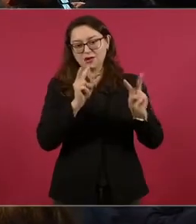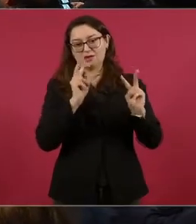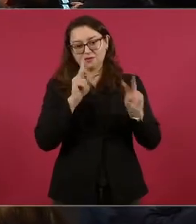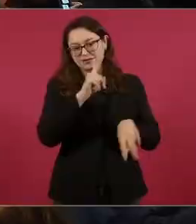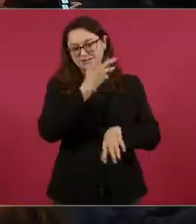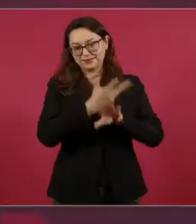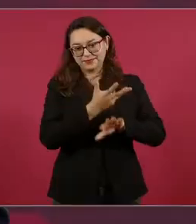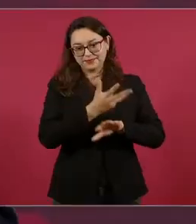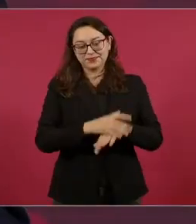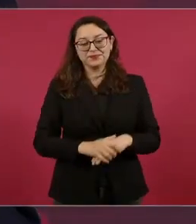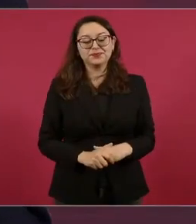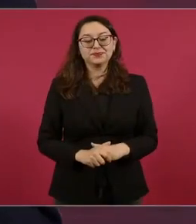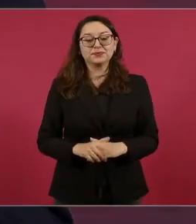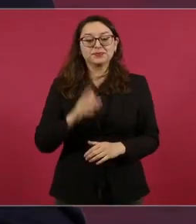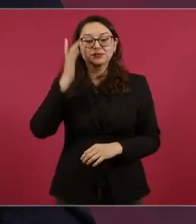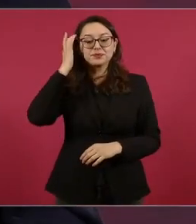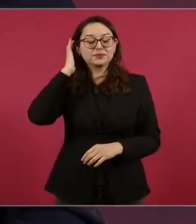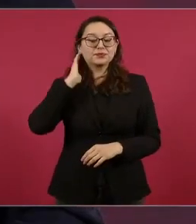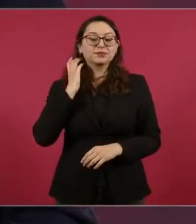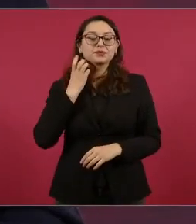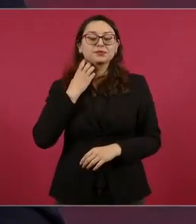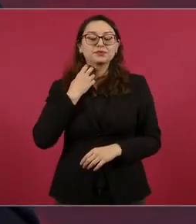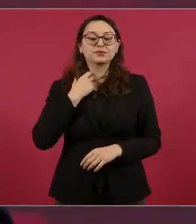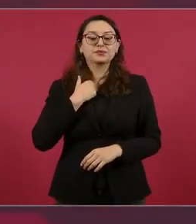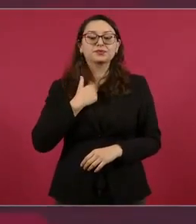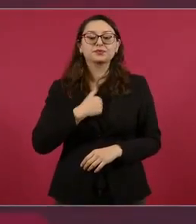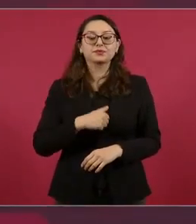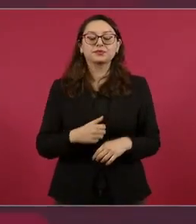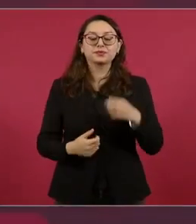paisanos mand una playera